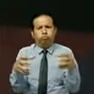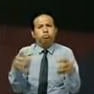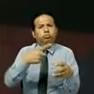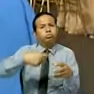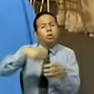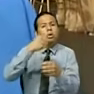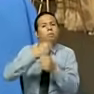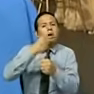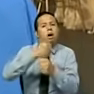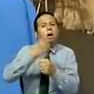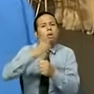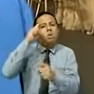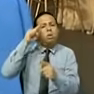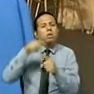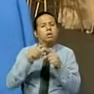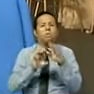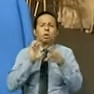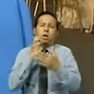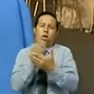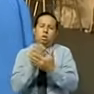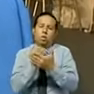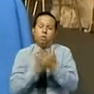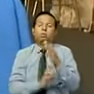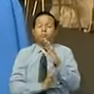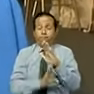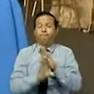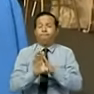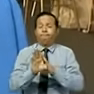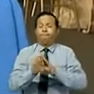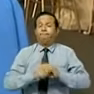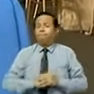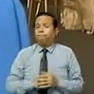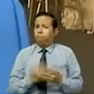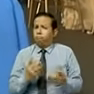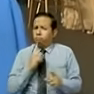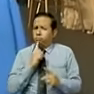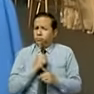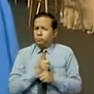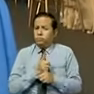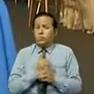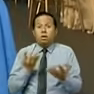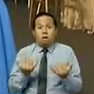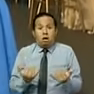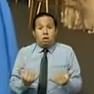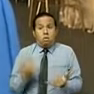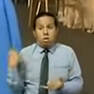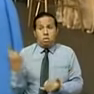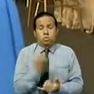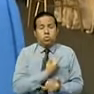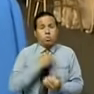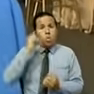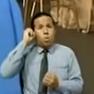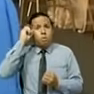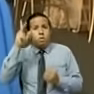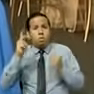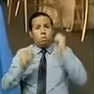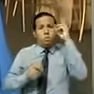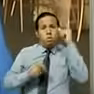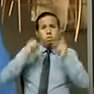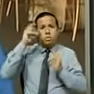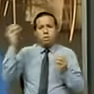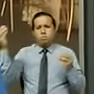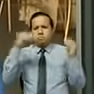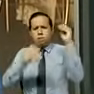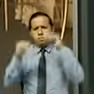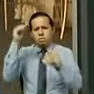no puedes enmarcarlo en el tema político, pero hacer opinión es responsabilidad de todos y cada uno de los sectores en el país